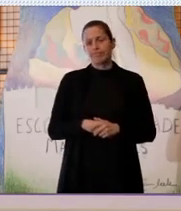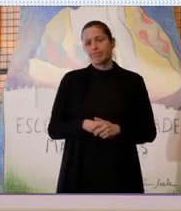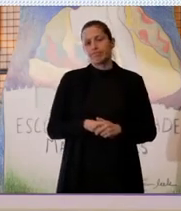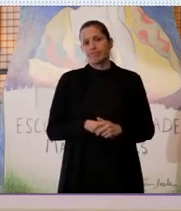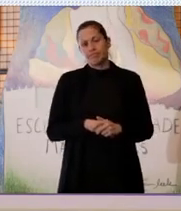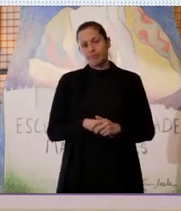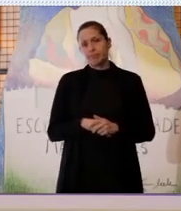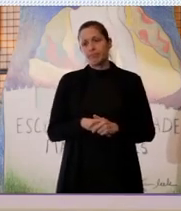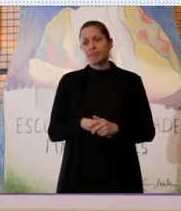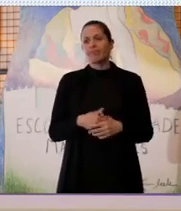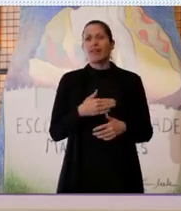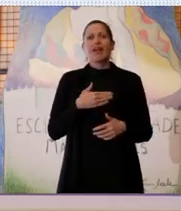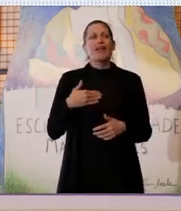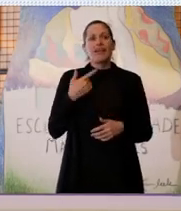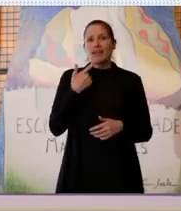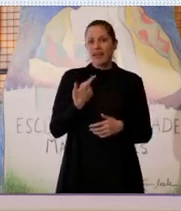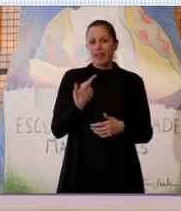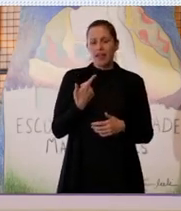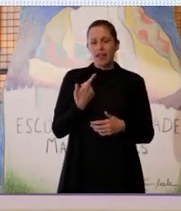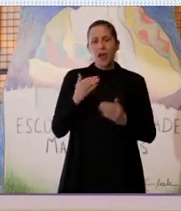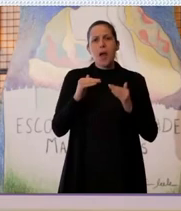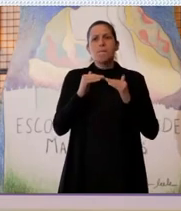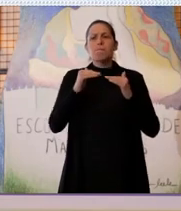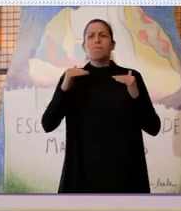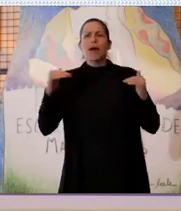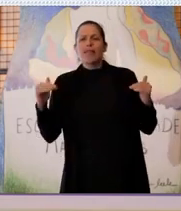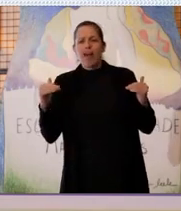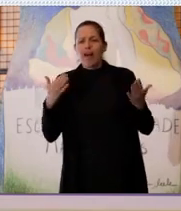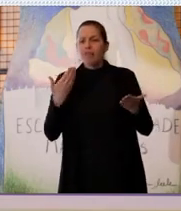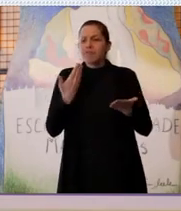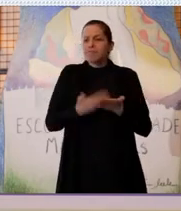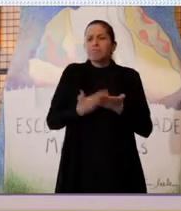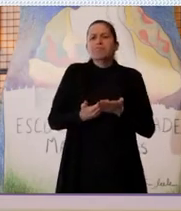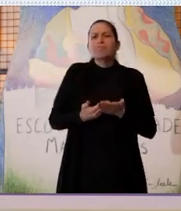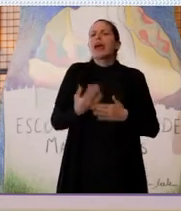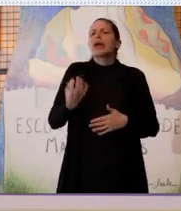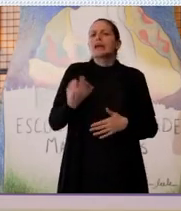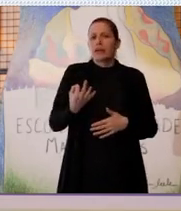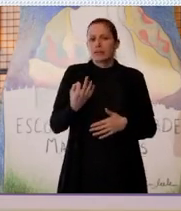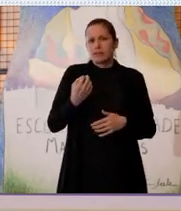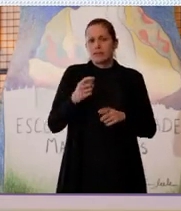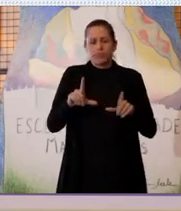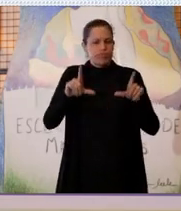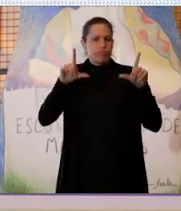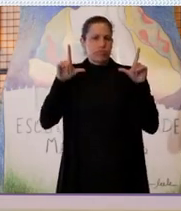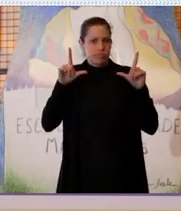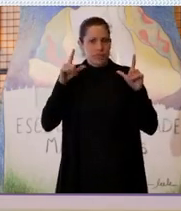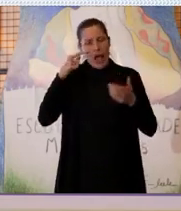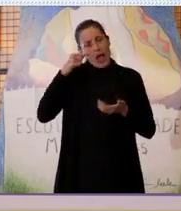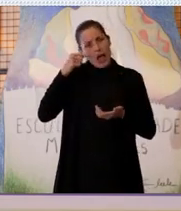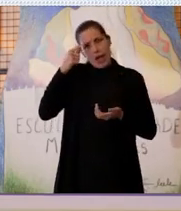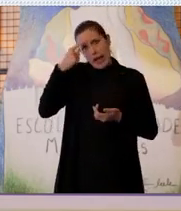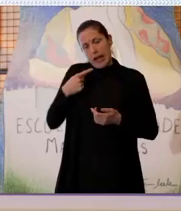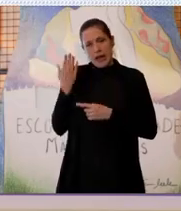qué garantiza la paridad una cuestión que es clara que es la representatividad somos más del 50%